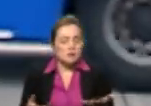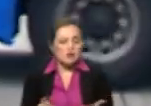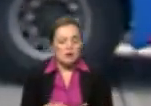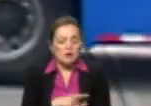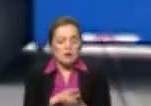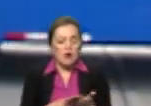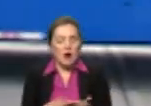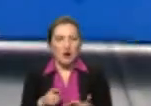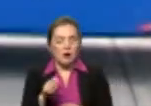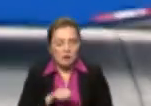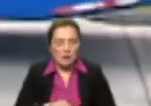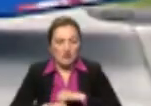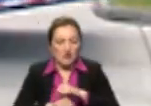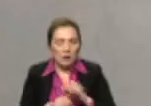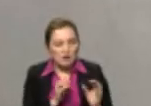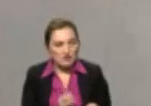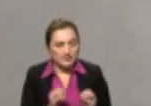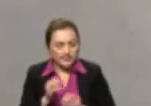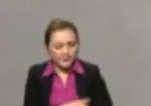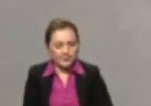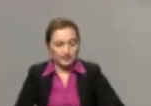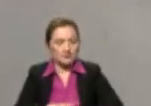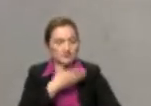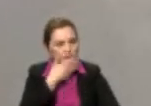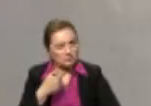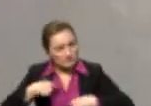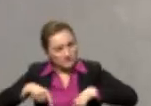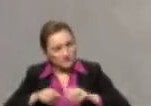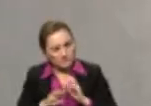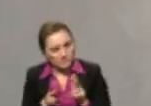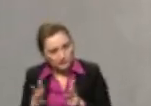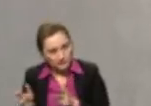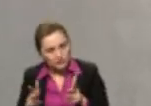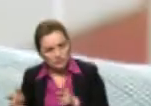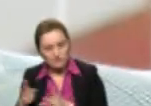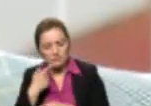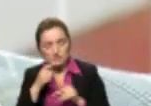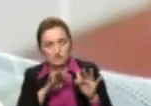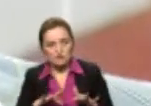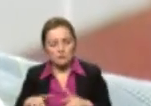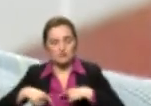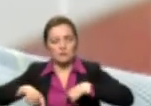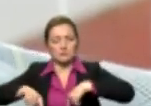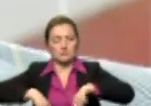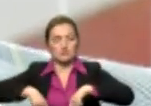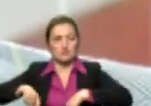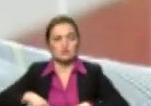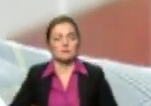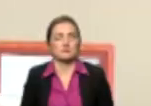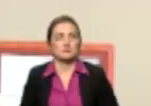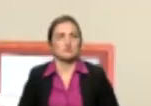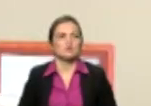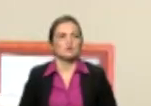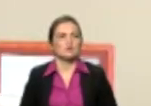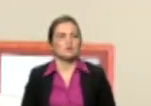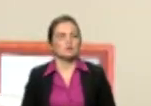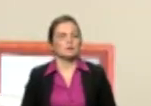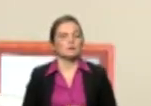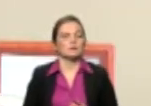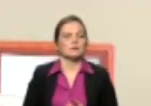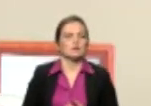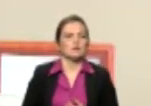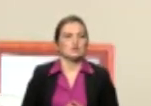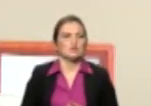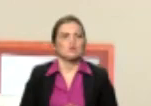reestructuración de rutas, lo que también mejoraría la movilidad en la capital, asegura el secretario de Movilidad, Guillermo Abad.